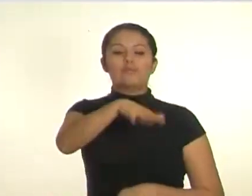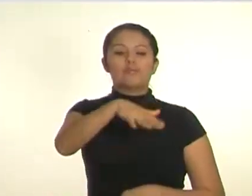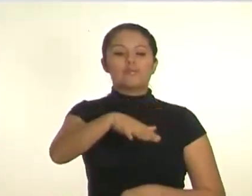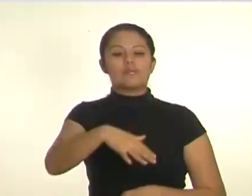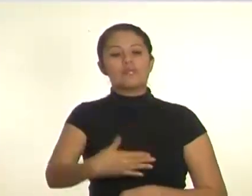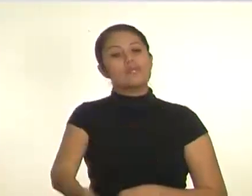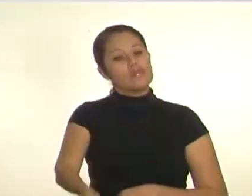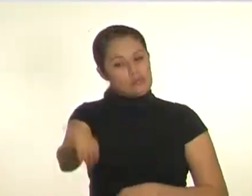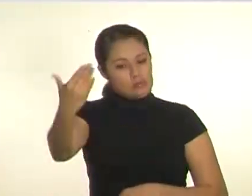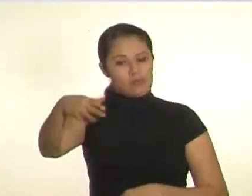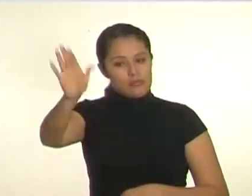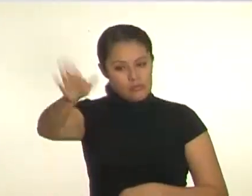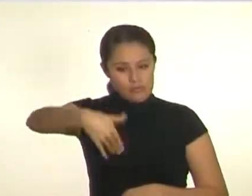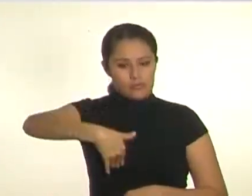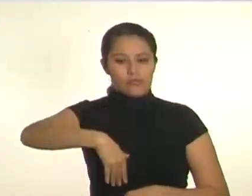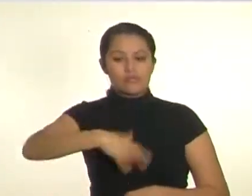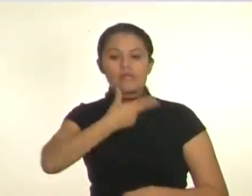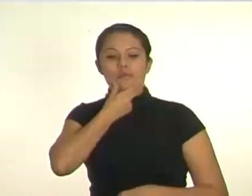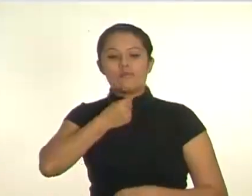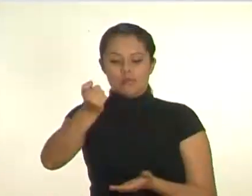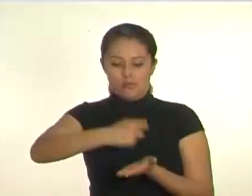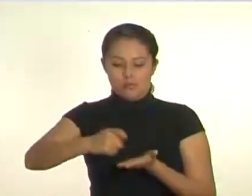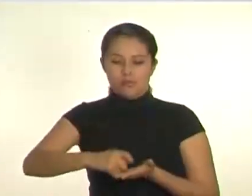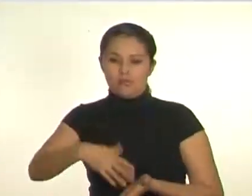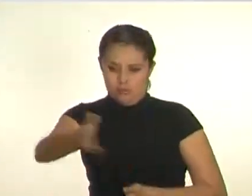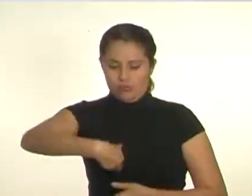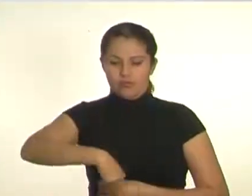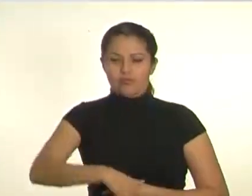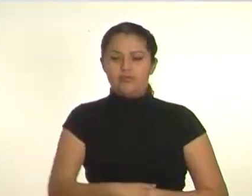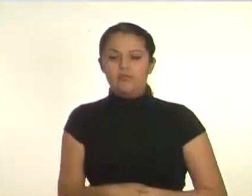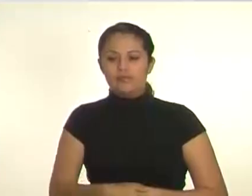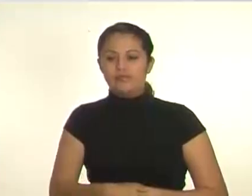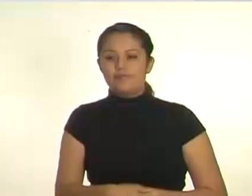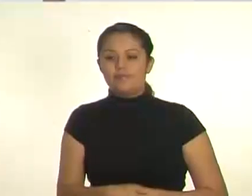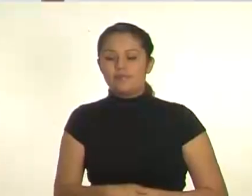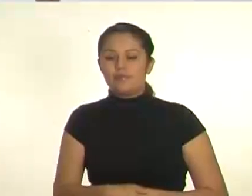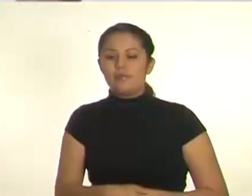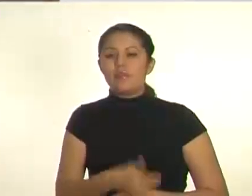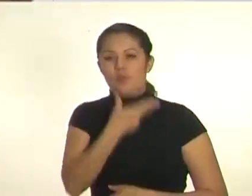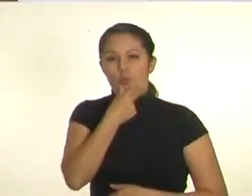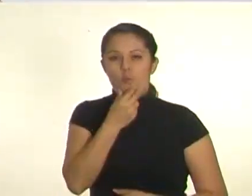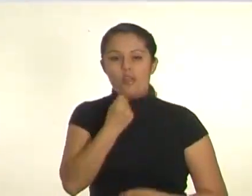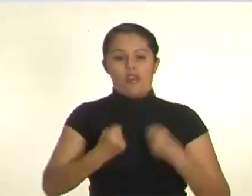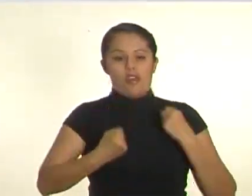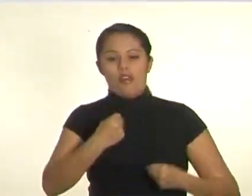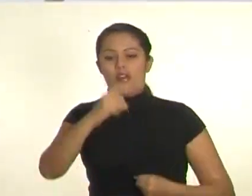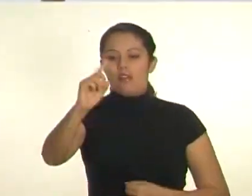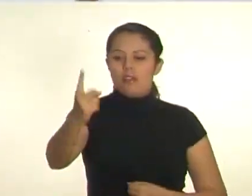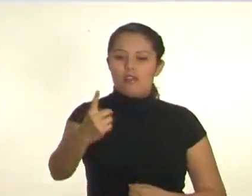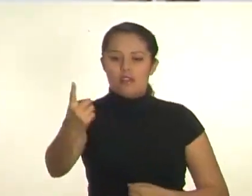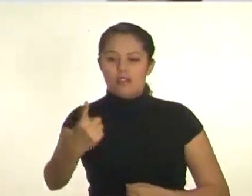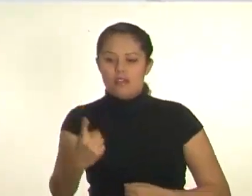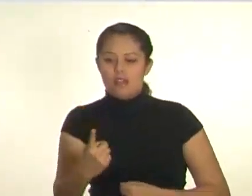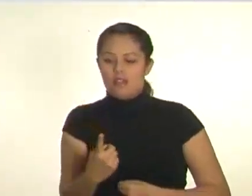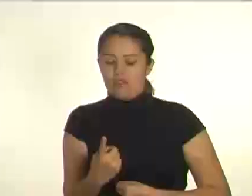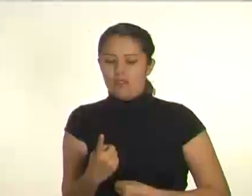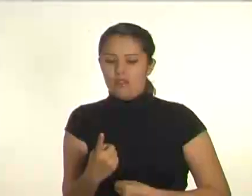le dijo: el día de hoy quiero que me redactes la siguiente